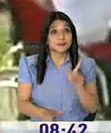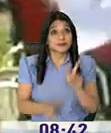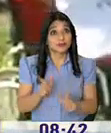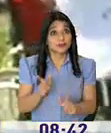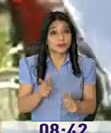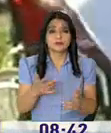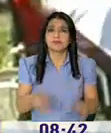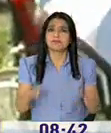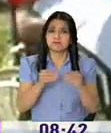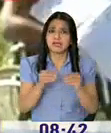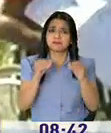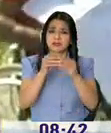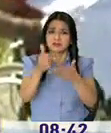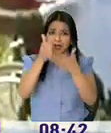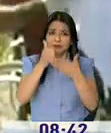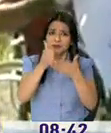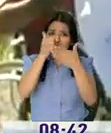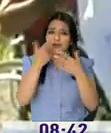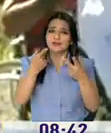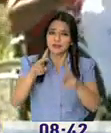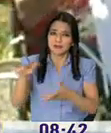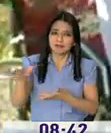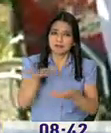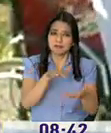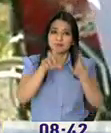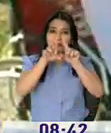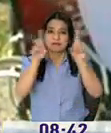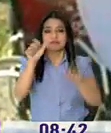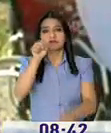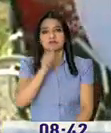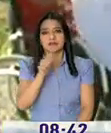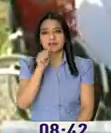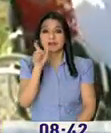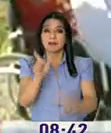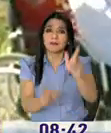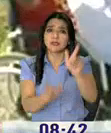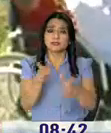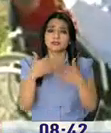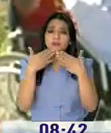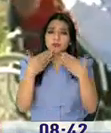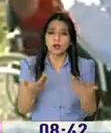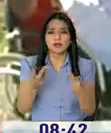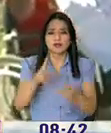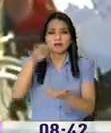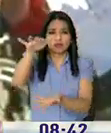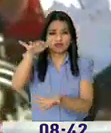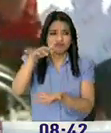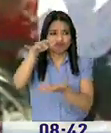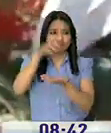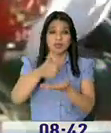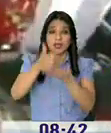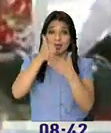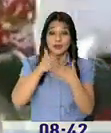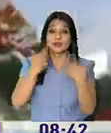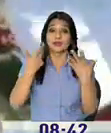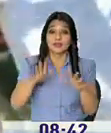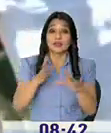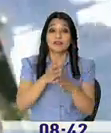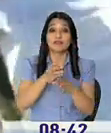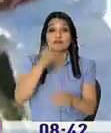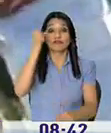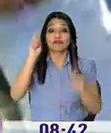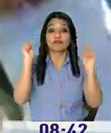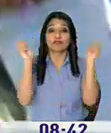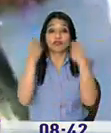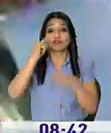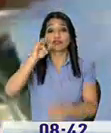se siguen sumando a esta iniciativa, tanto la empresa privada como personas de buen corazón, que nos hacen llegar y hacen llegar a la Fundación